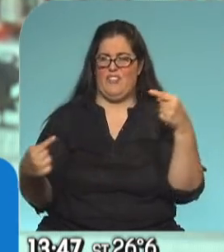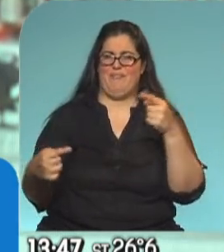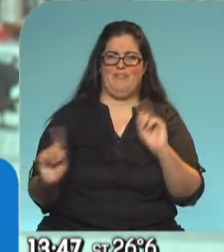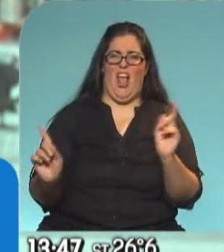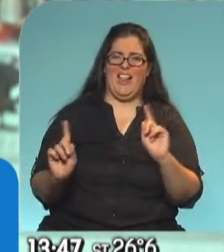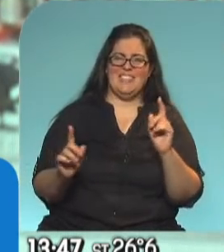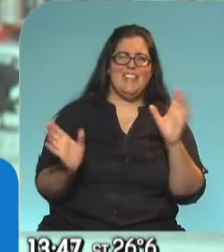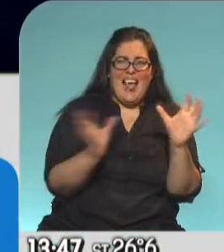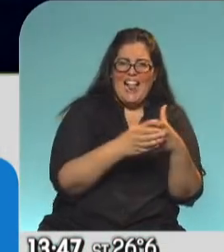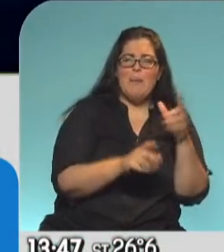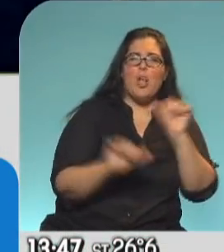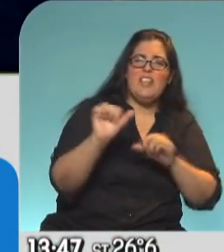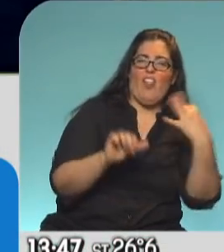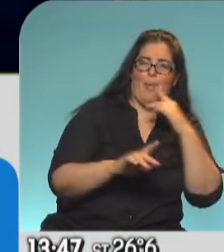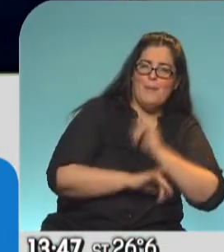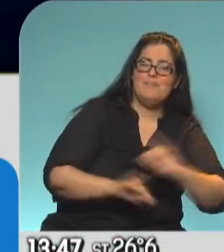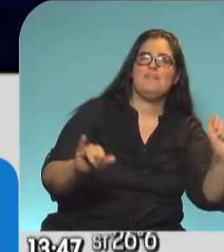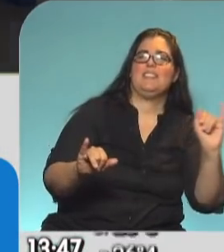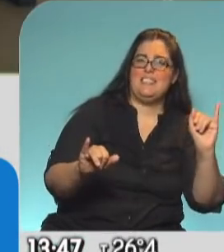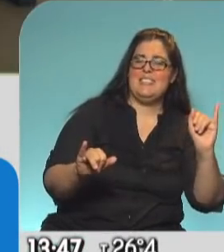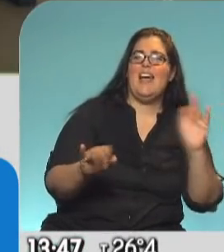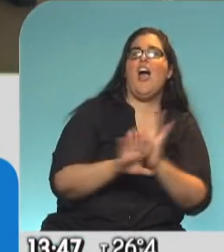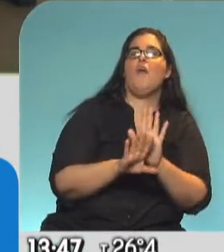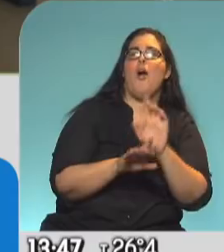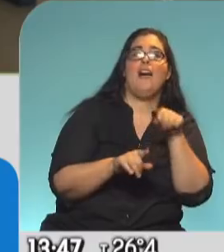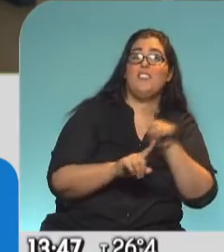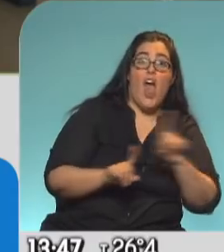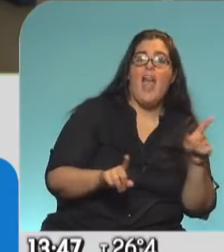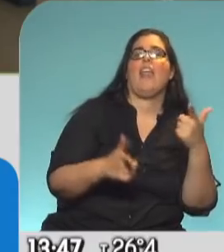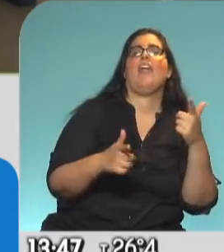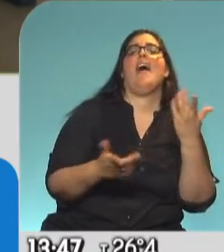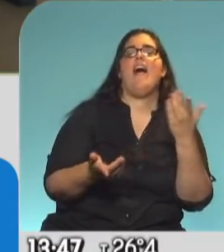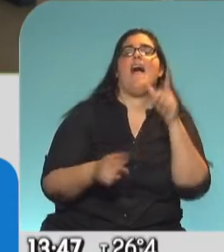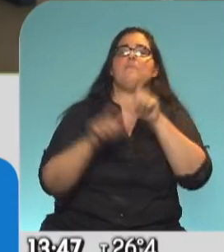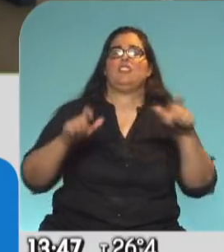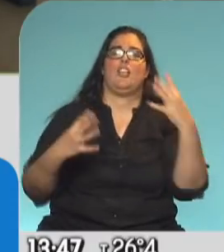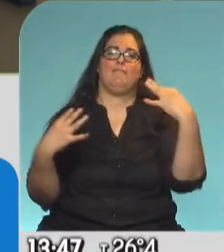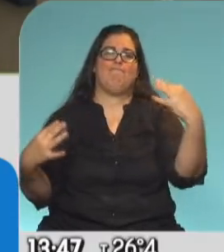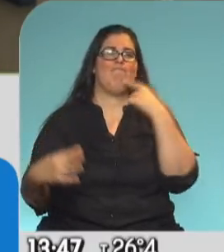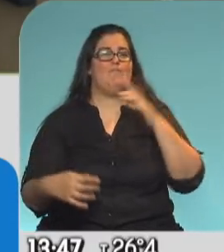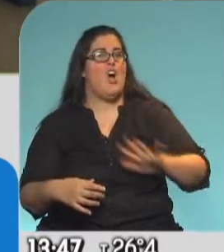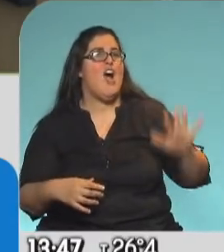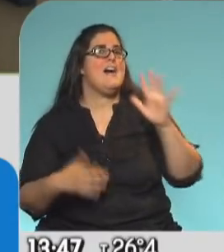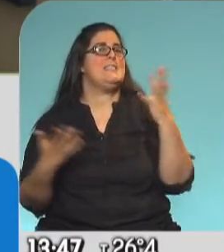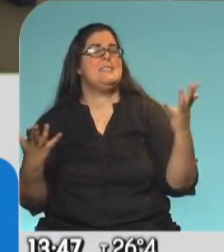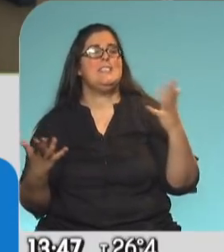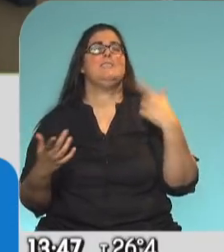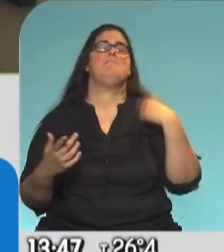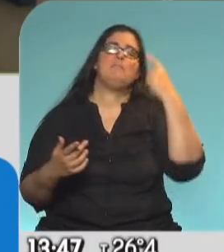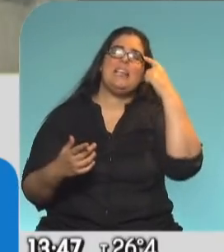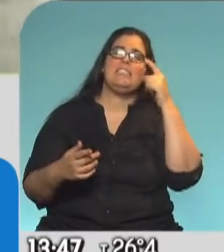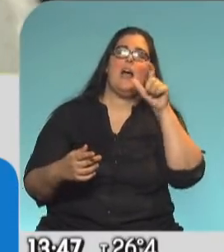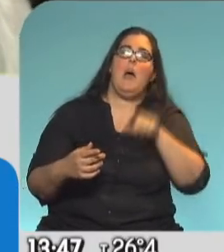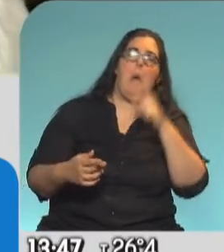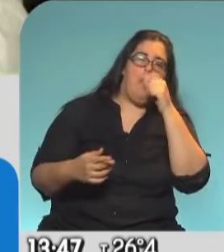especialistas, es uno de los elementos que genera este tipo de desconfianza también de si hay algún tipo de intencionalidad política atrás,